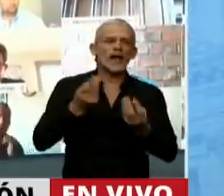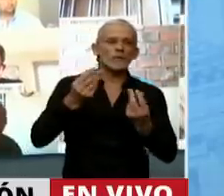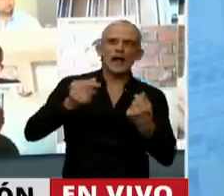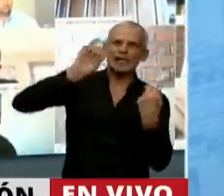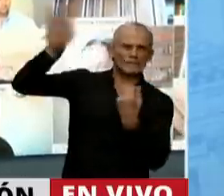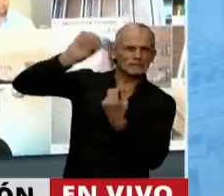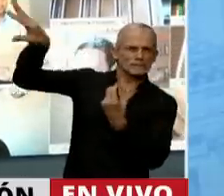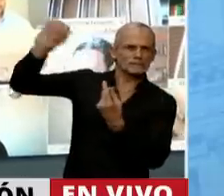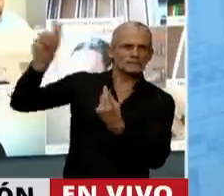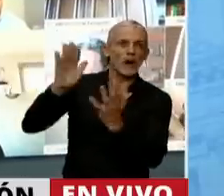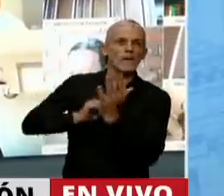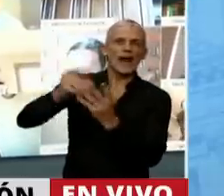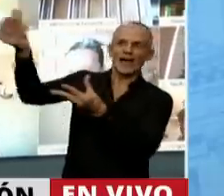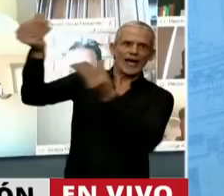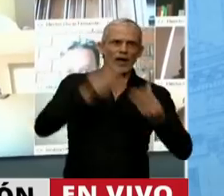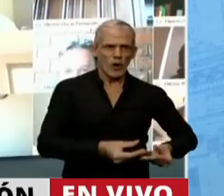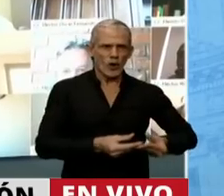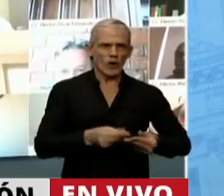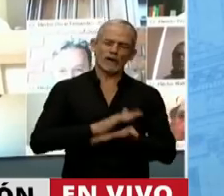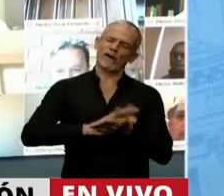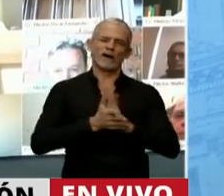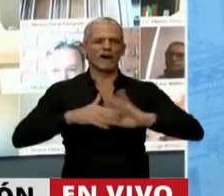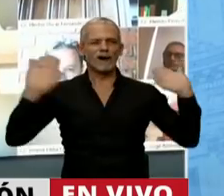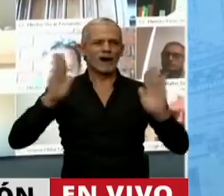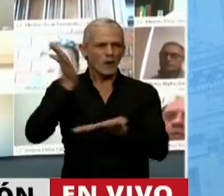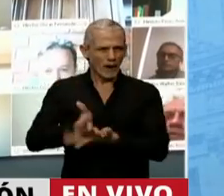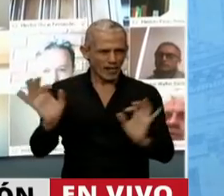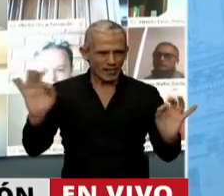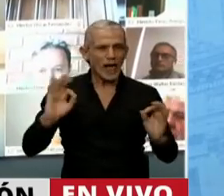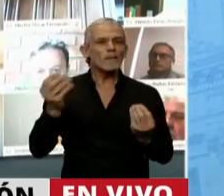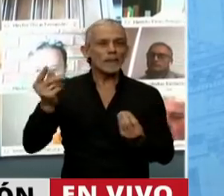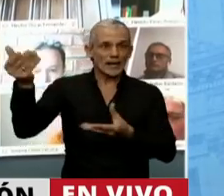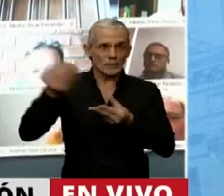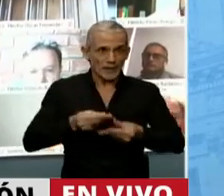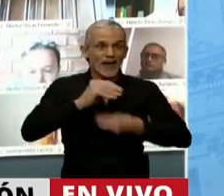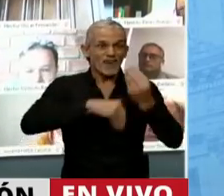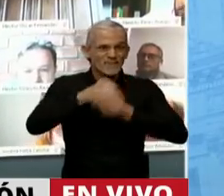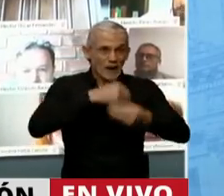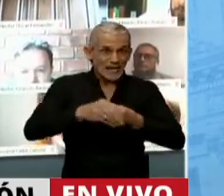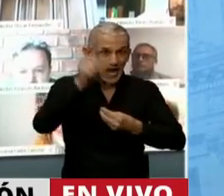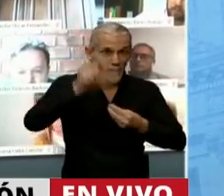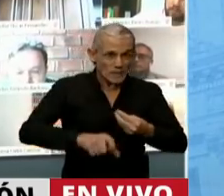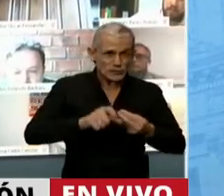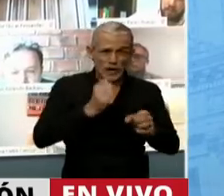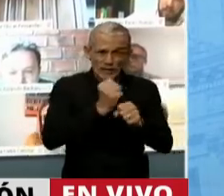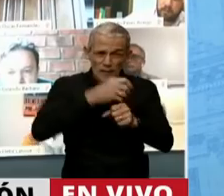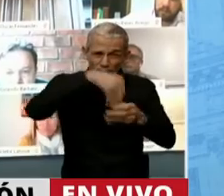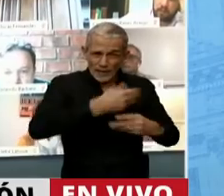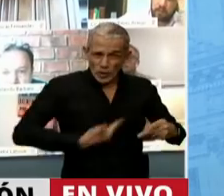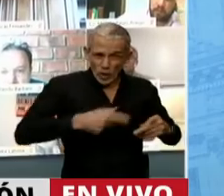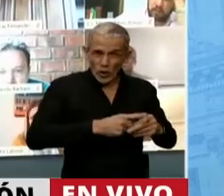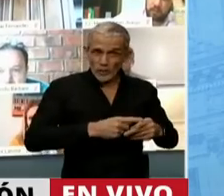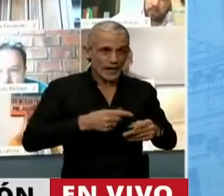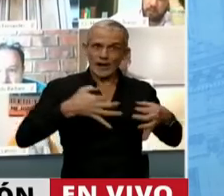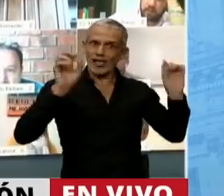capitales con el compromiso de que no sea utilizado para los familiares de funcionarios y el